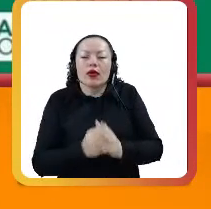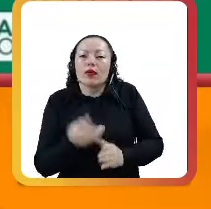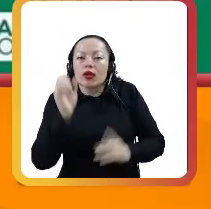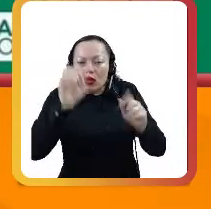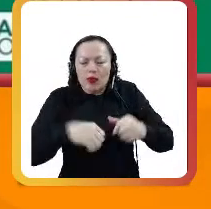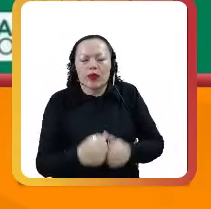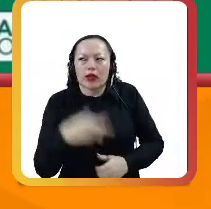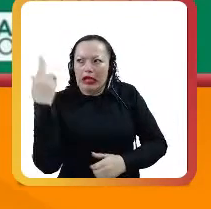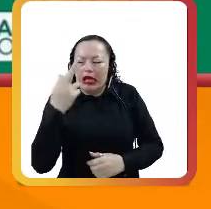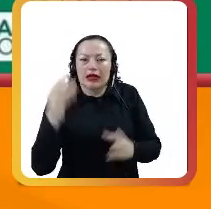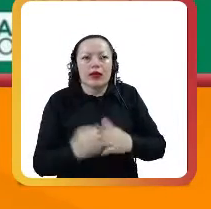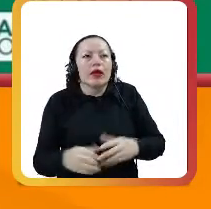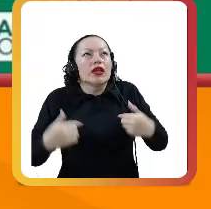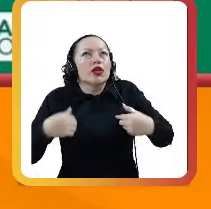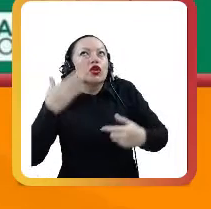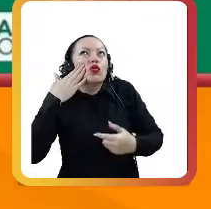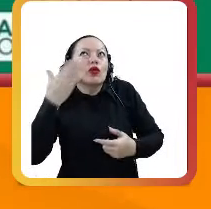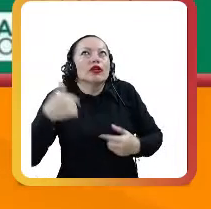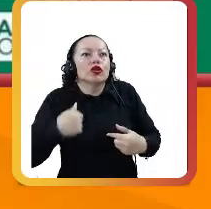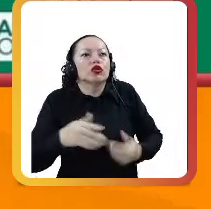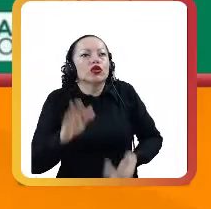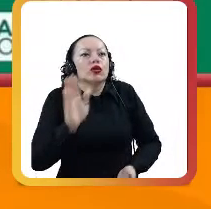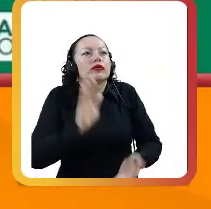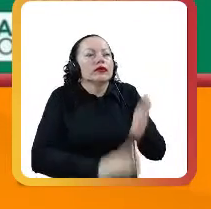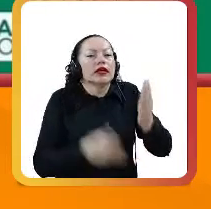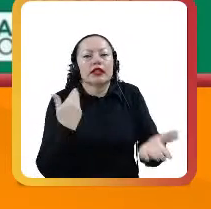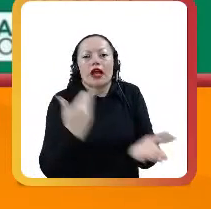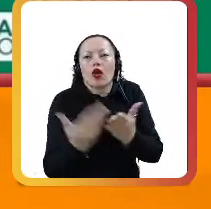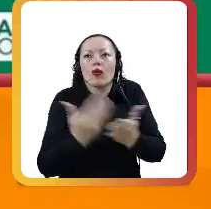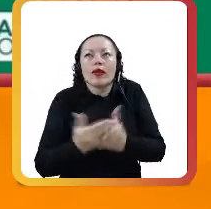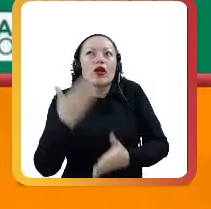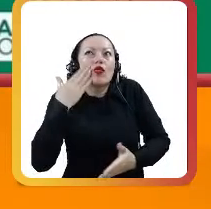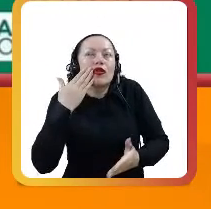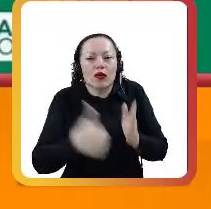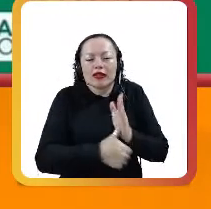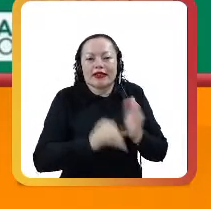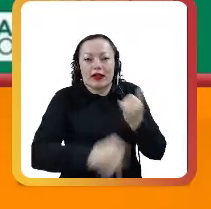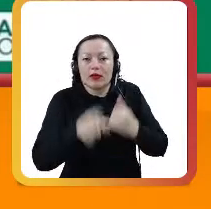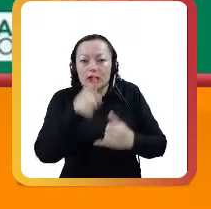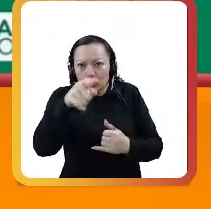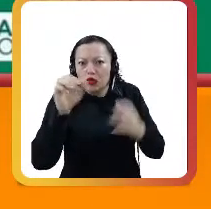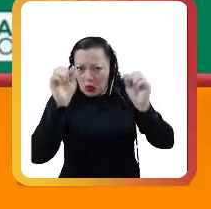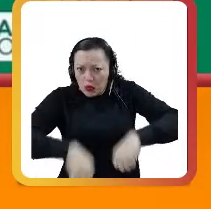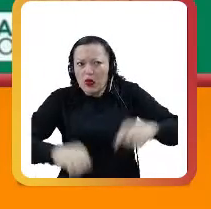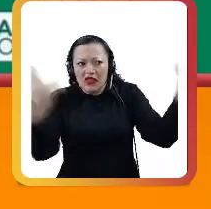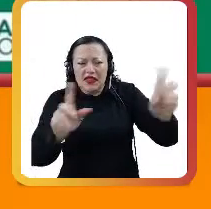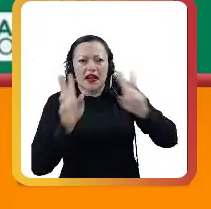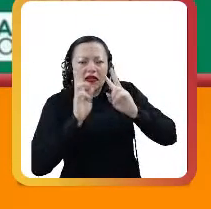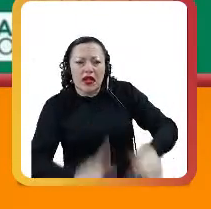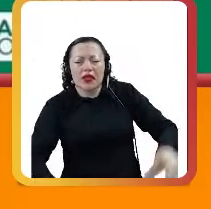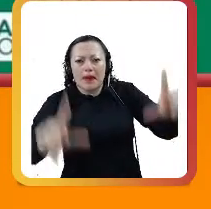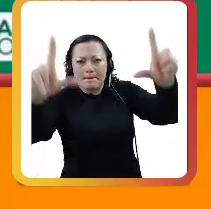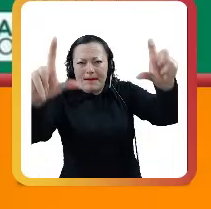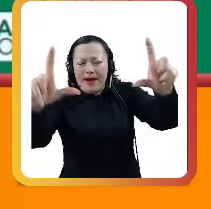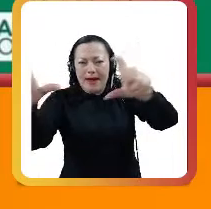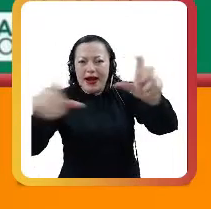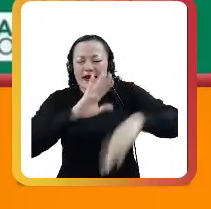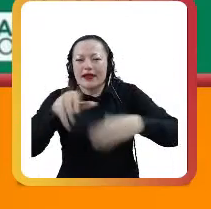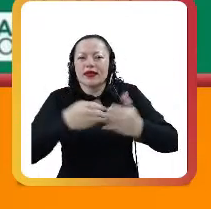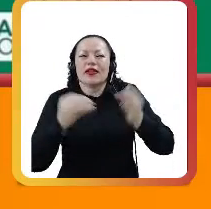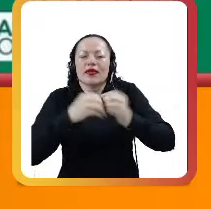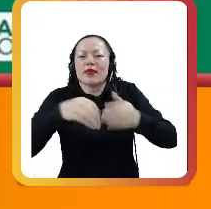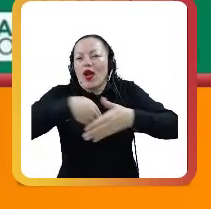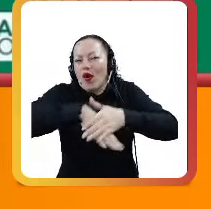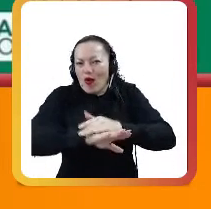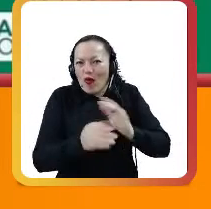revisar. ¿Cuál es el que me toca a mí? Y entonces lo pueden revisar. Tómele una foto a la pantalla, querido televidente, y así pues ya tiene guardado ese